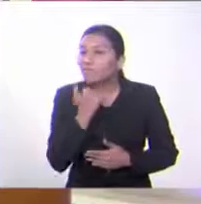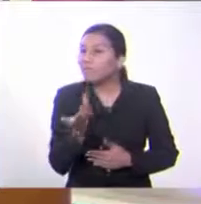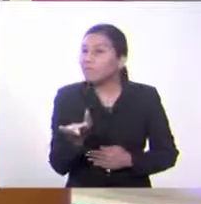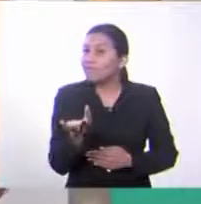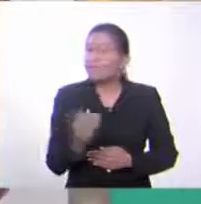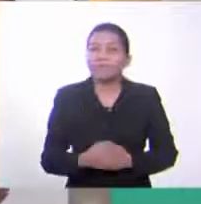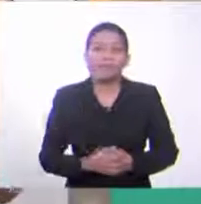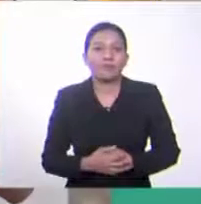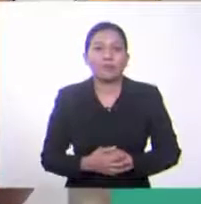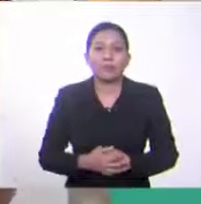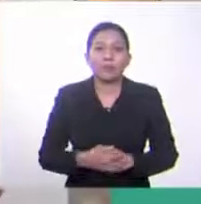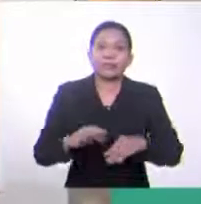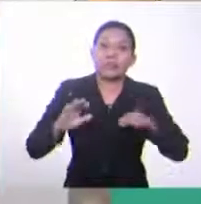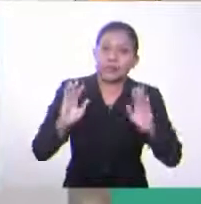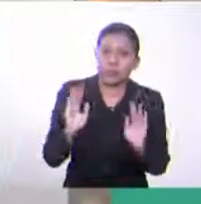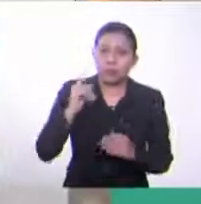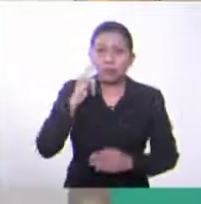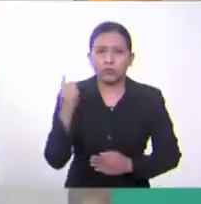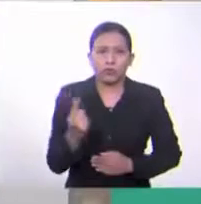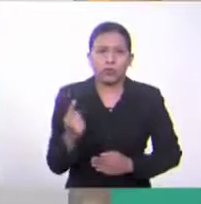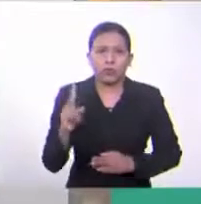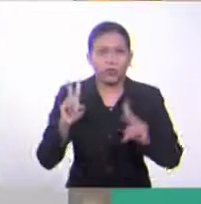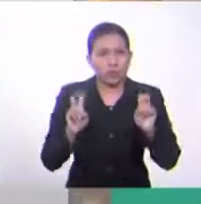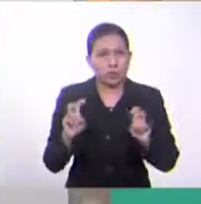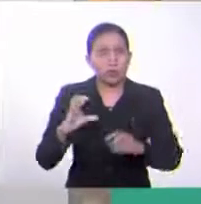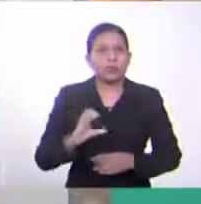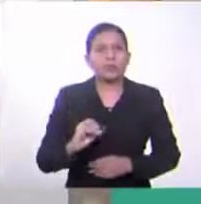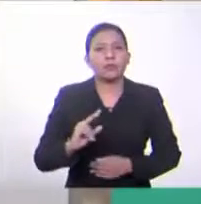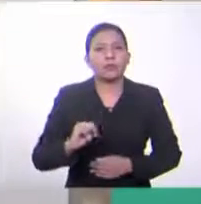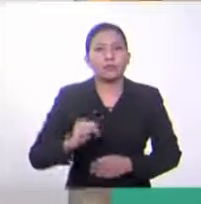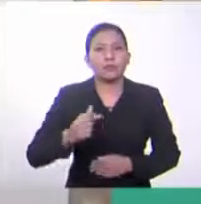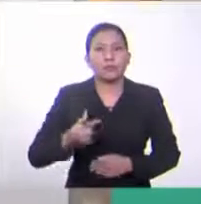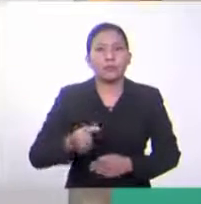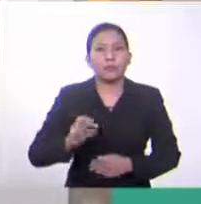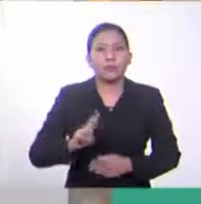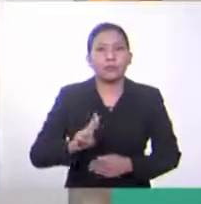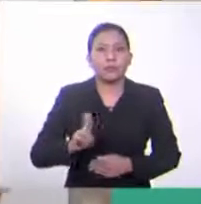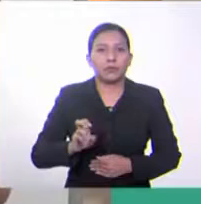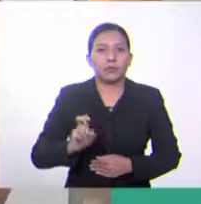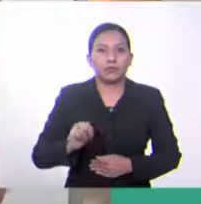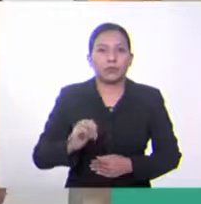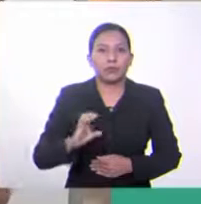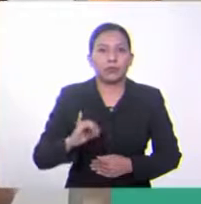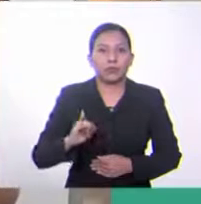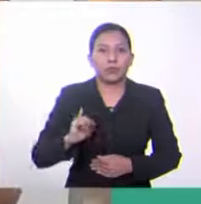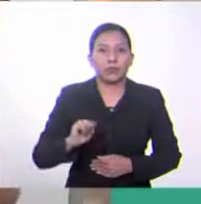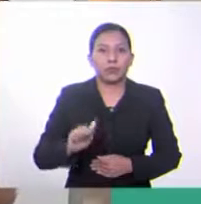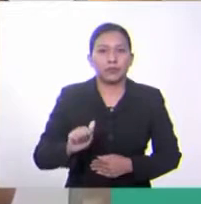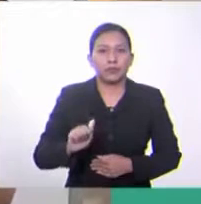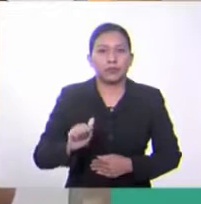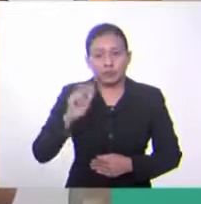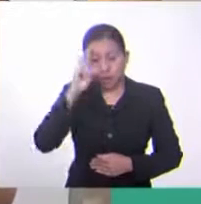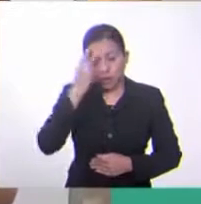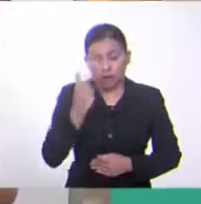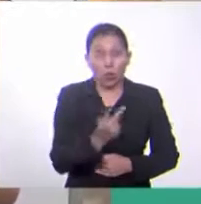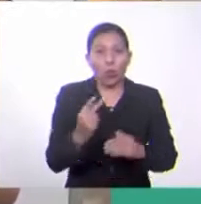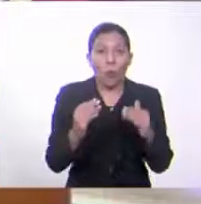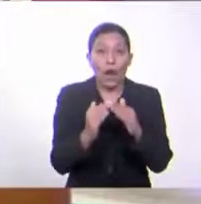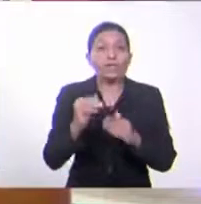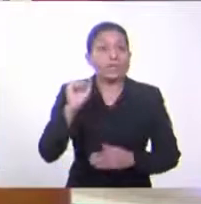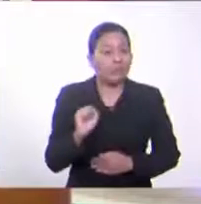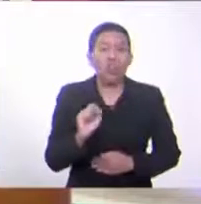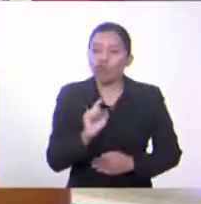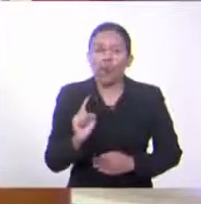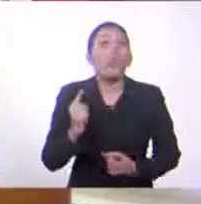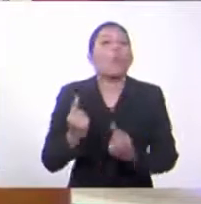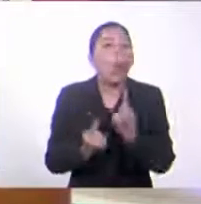entonces estamos buscando algo sobre congruencia, ¿no? Ver si los triángulos son congruentes. Exacto.